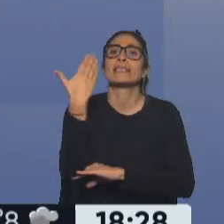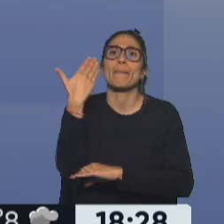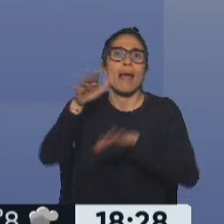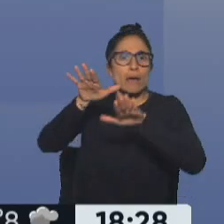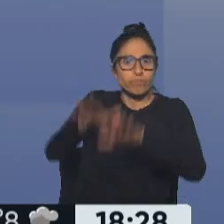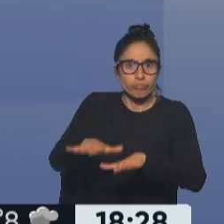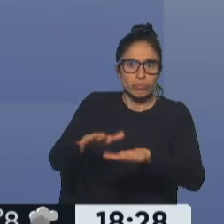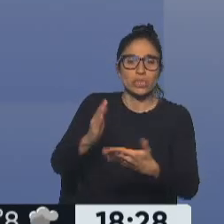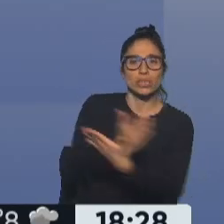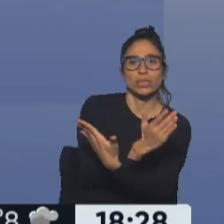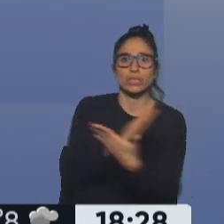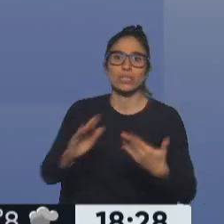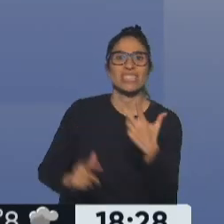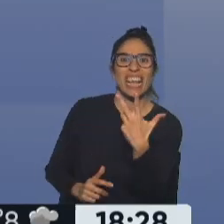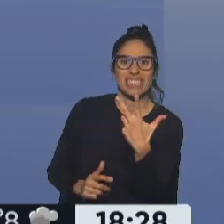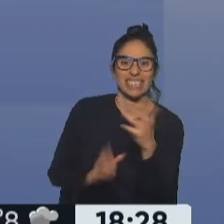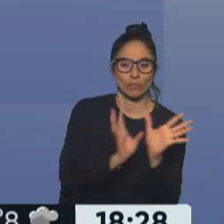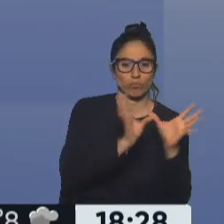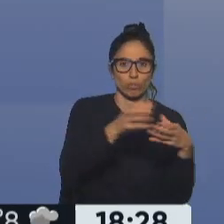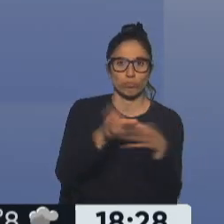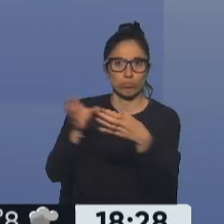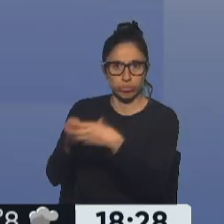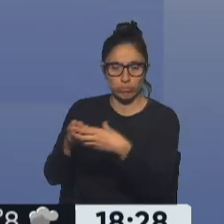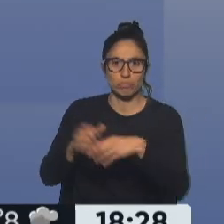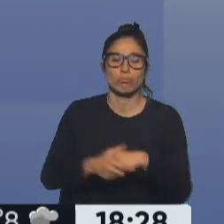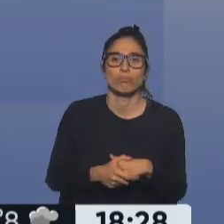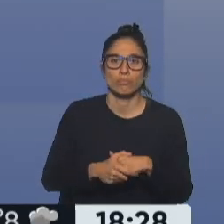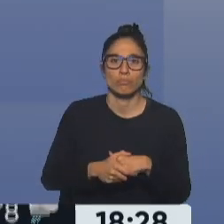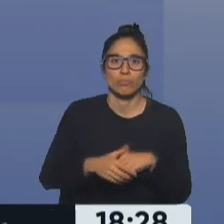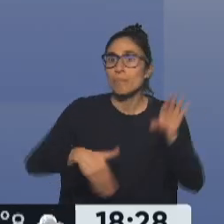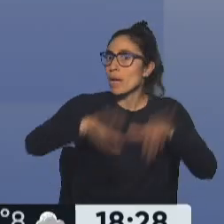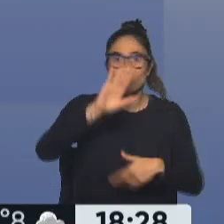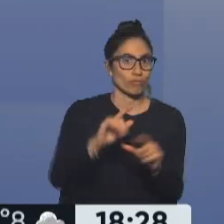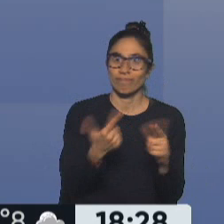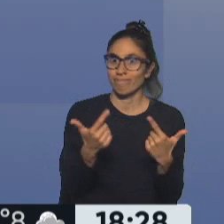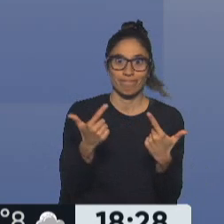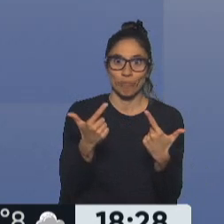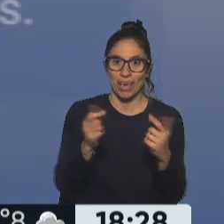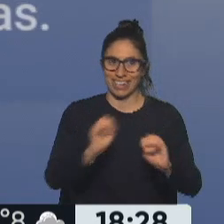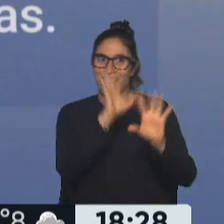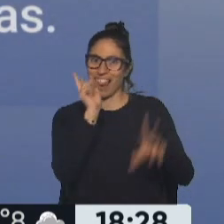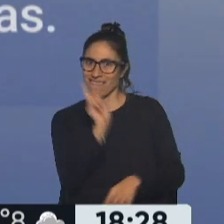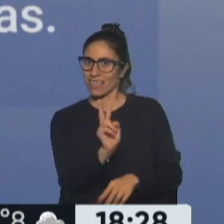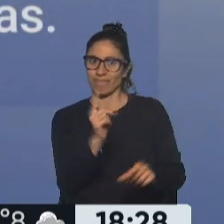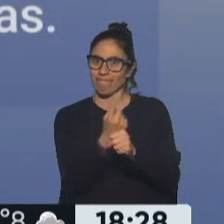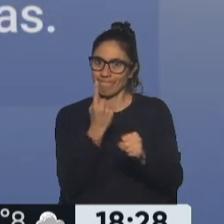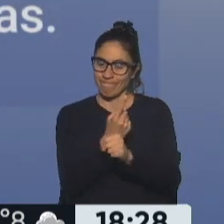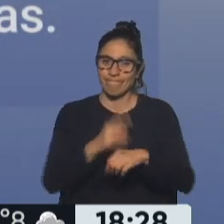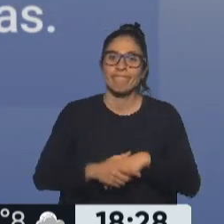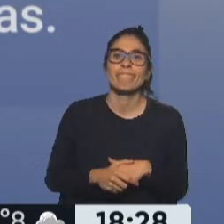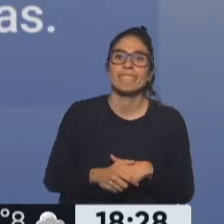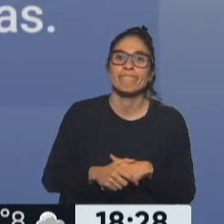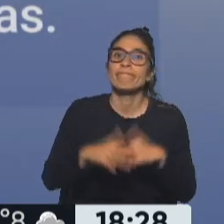dividida en 3 grupos. Ninguno, claro, logra una mayoría clara. Más datos justamente de